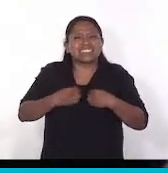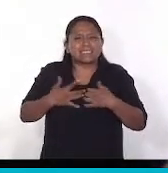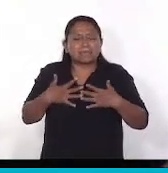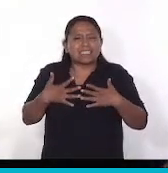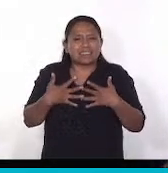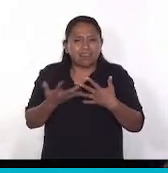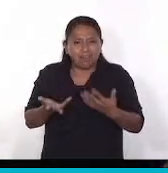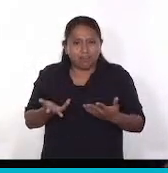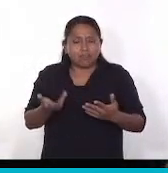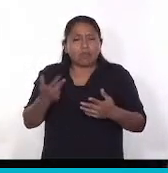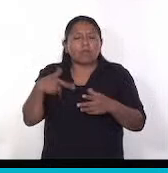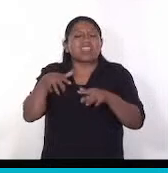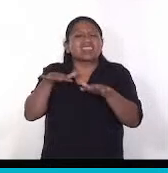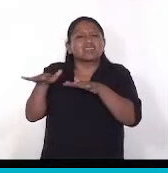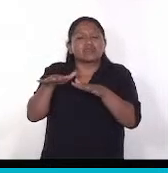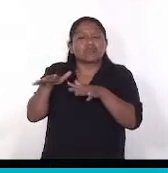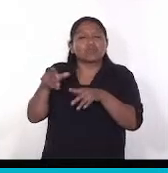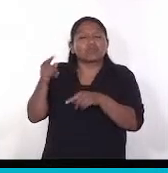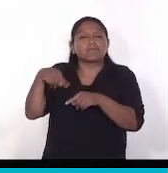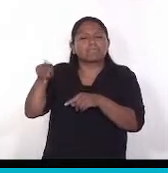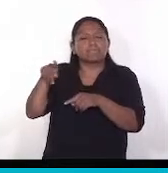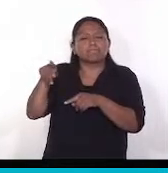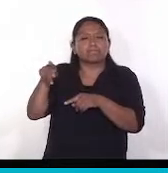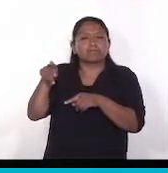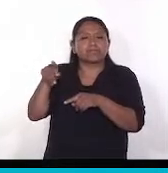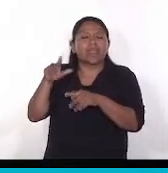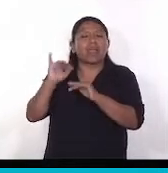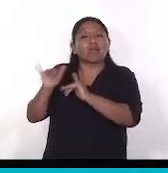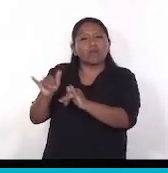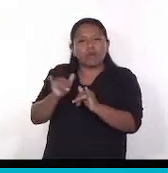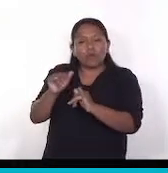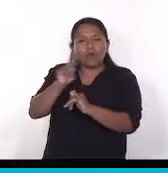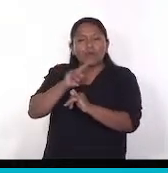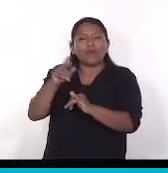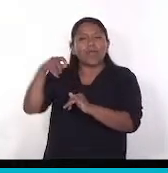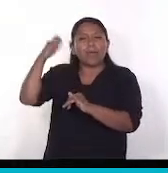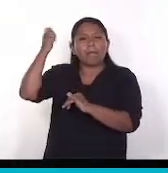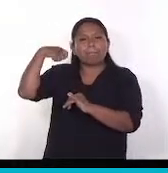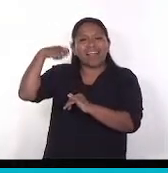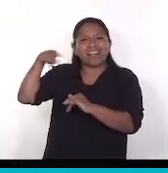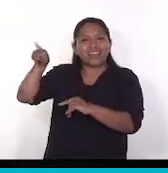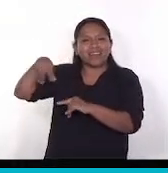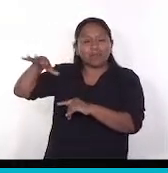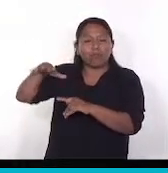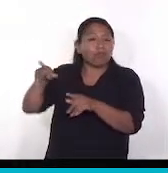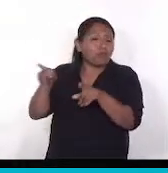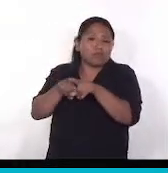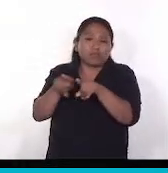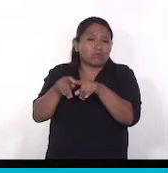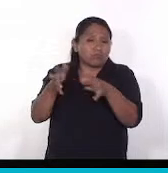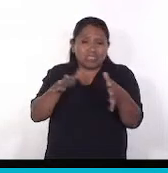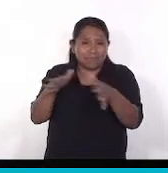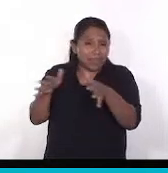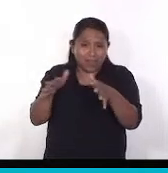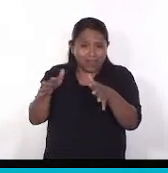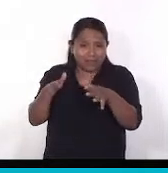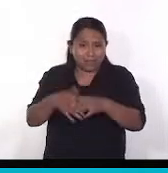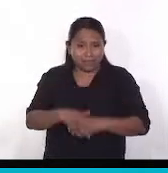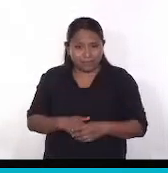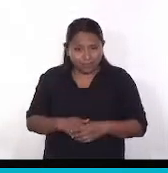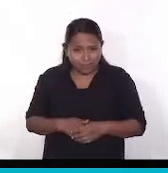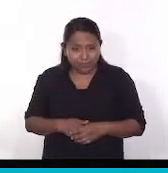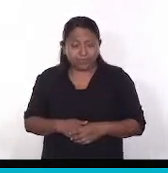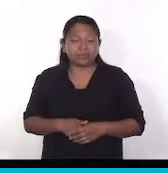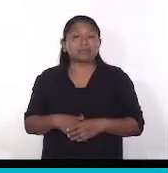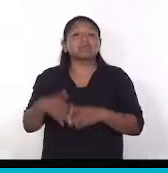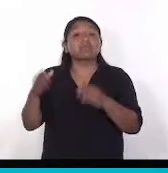sensibilizados por la situación que atravesó la joven en Palermo. Bueno, acá hay una situación similar.